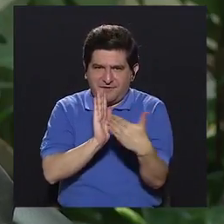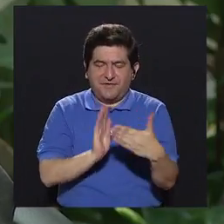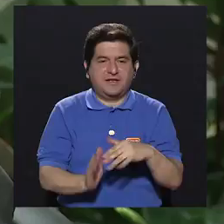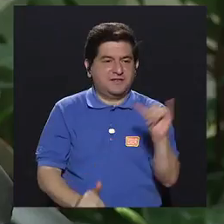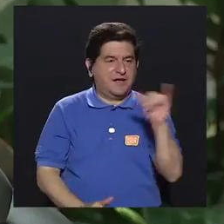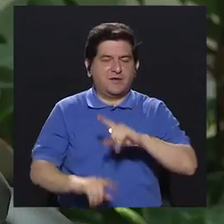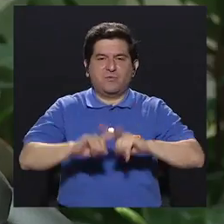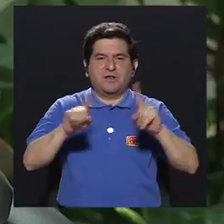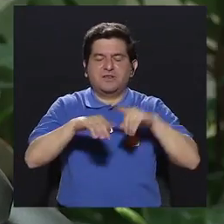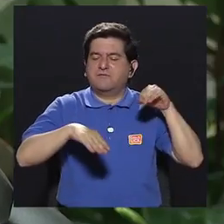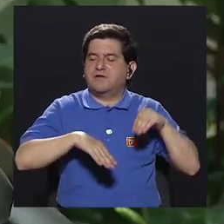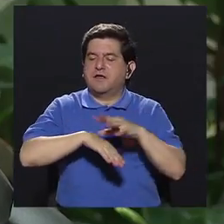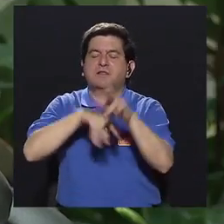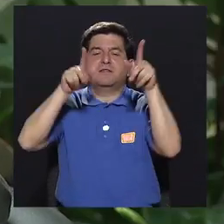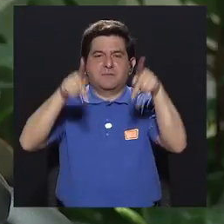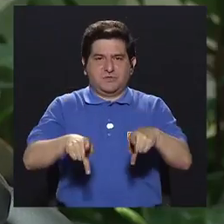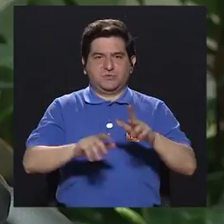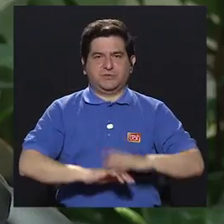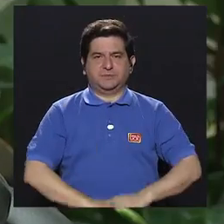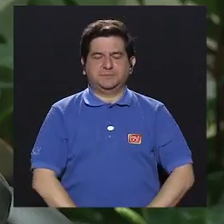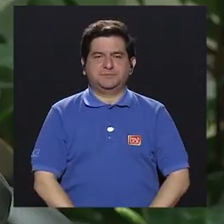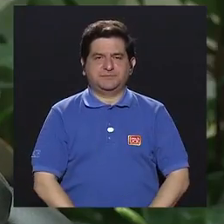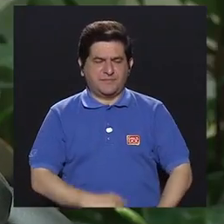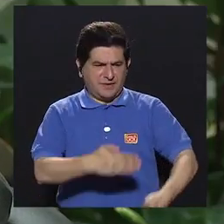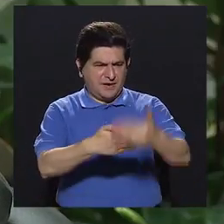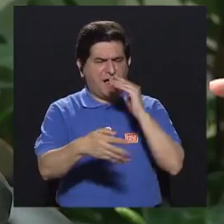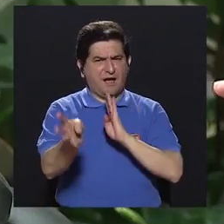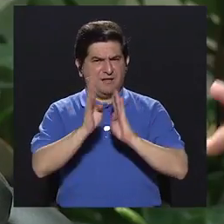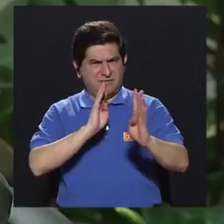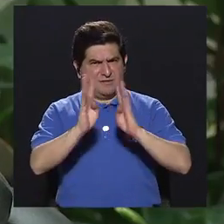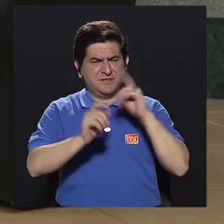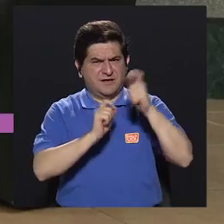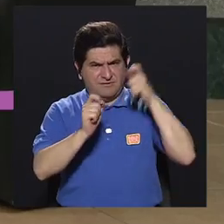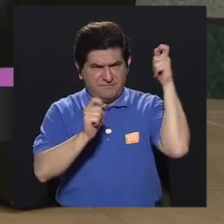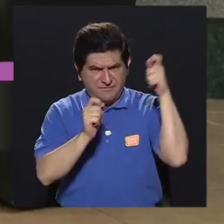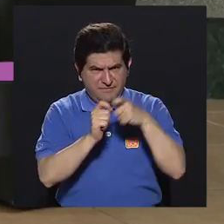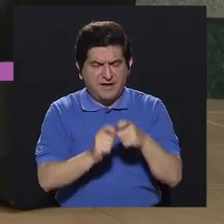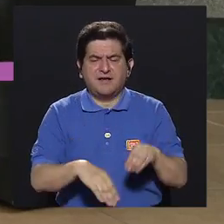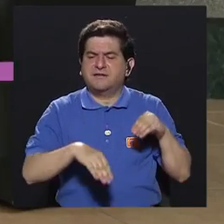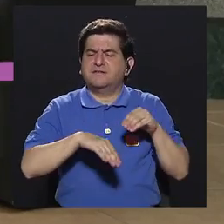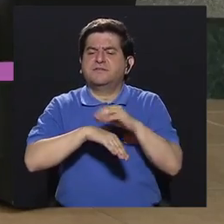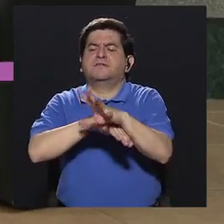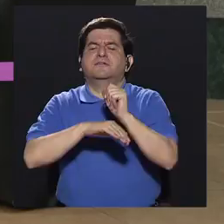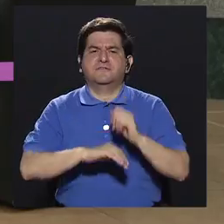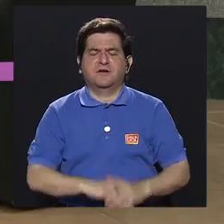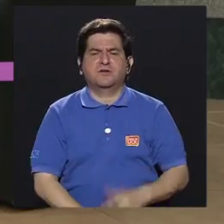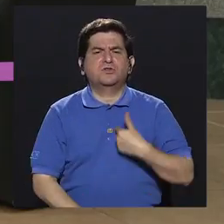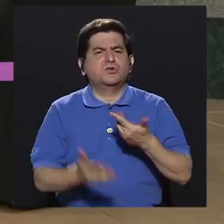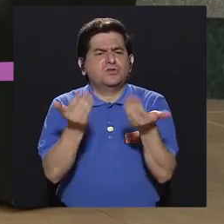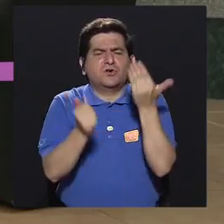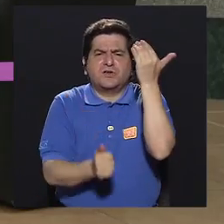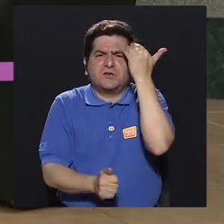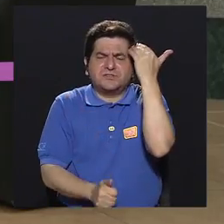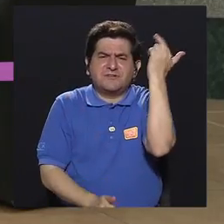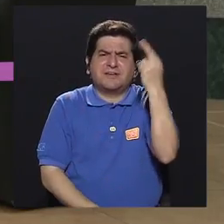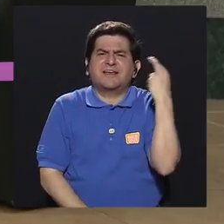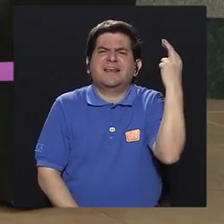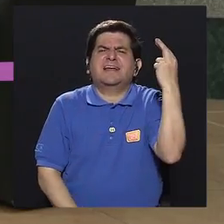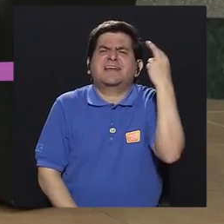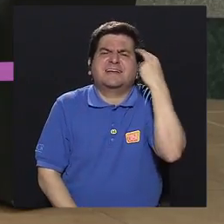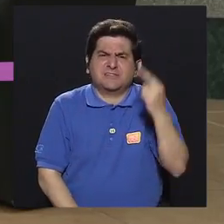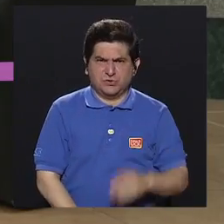que así va a tener diferentes secuelas la persona. Antes de hablar de propiamente de las secuelas, más bien yo quisiera saber